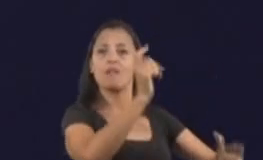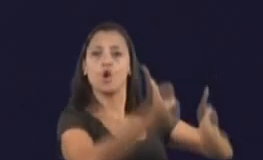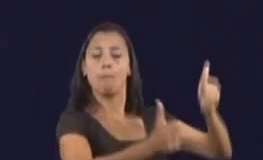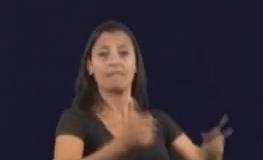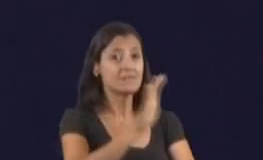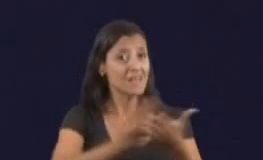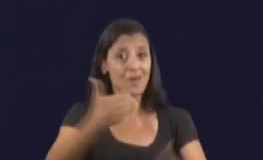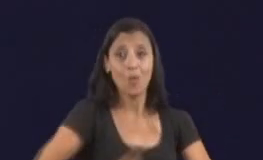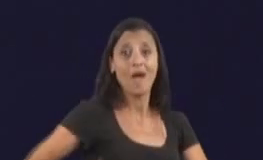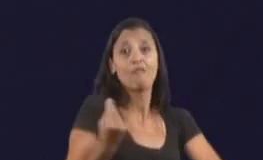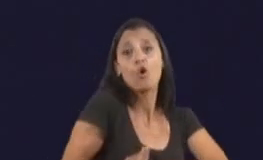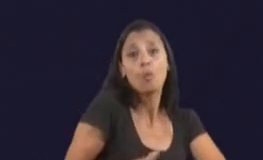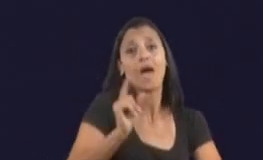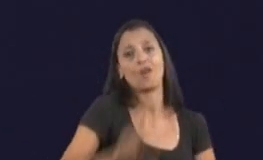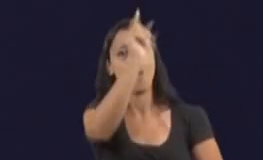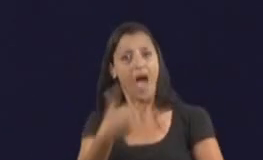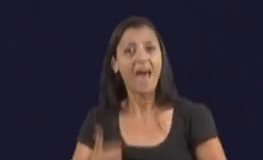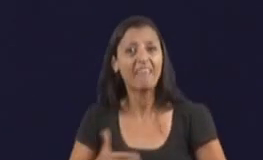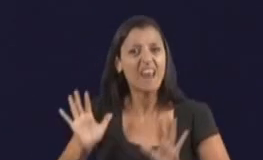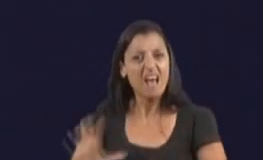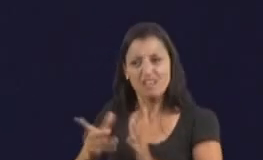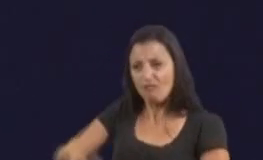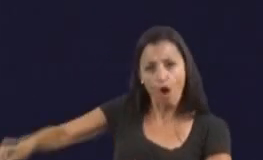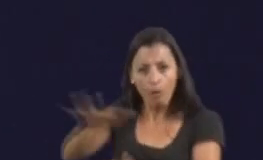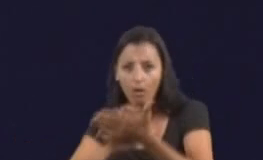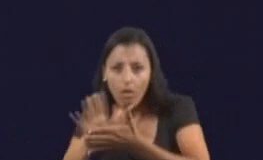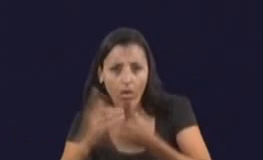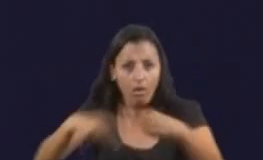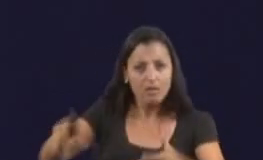Argentina ya no hay lugar para este tipo de prácticas,